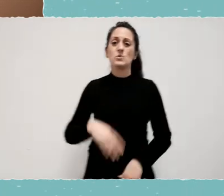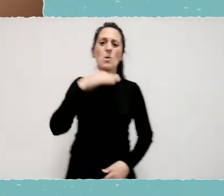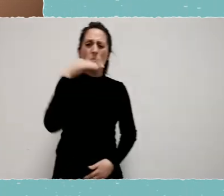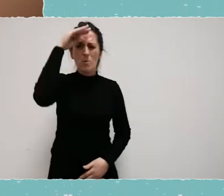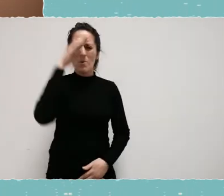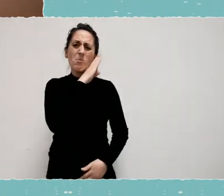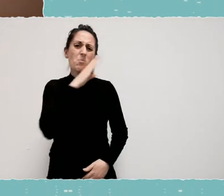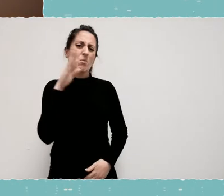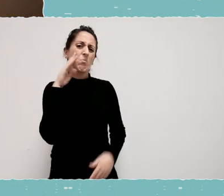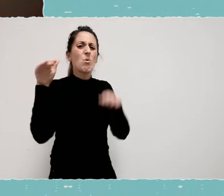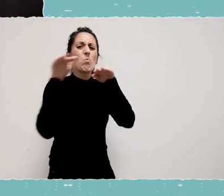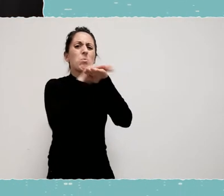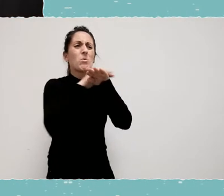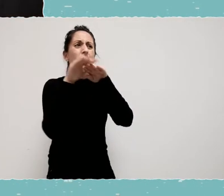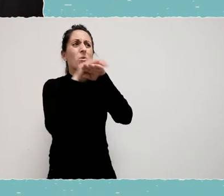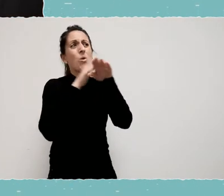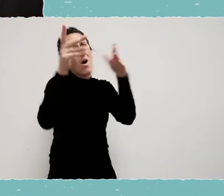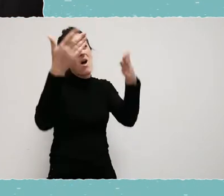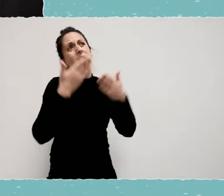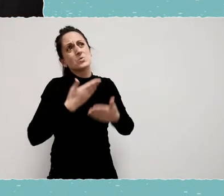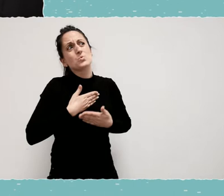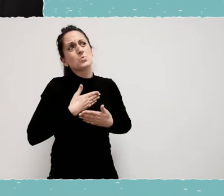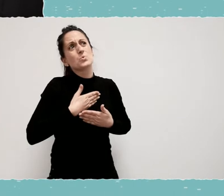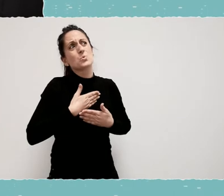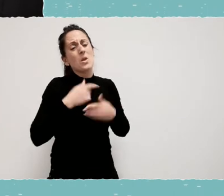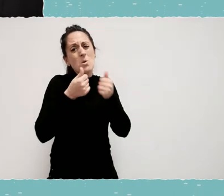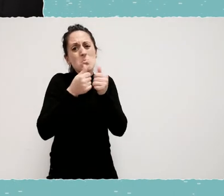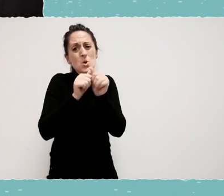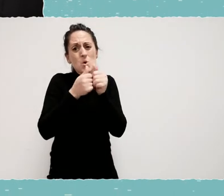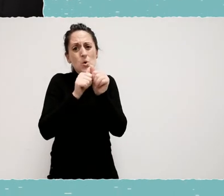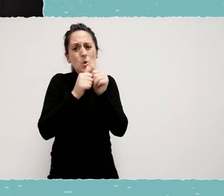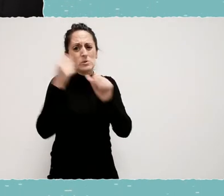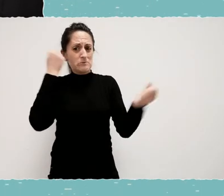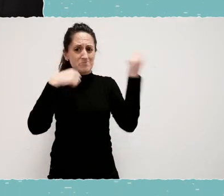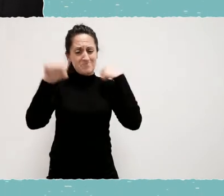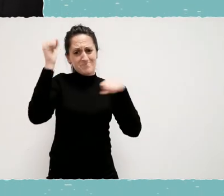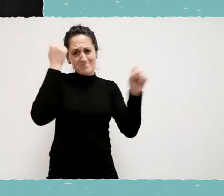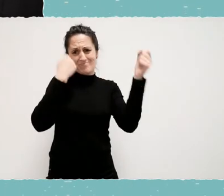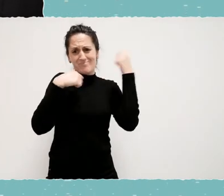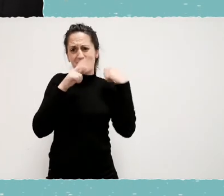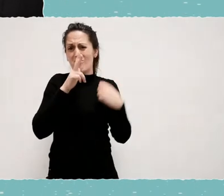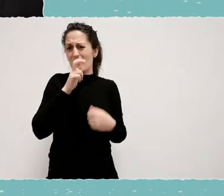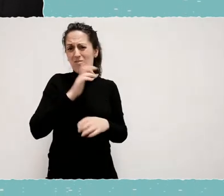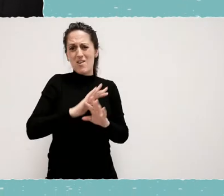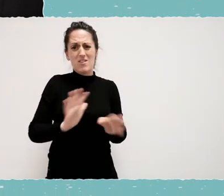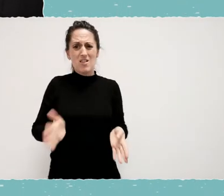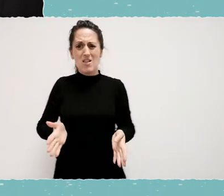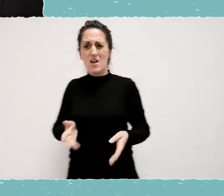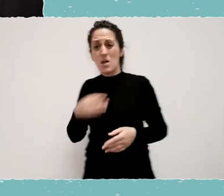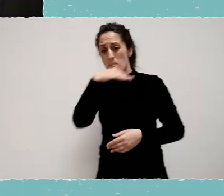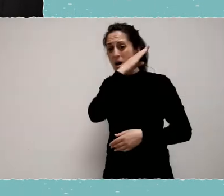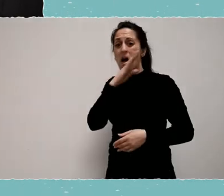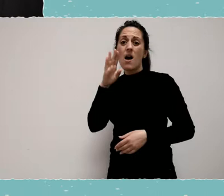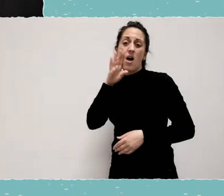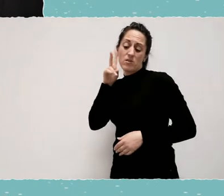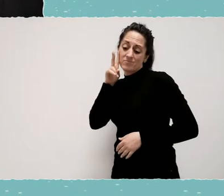Papi, mami, perdón, axudádeme con este piollo tan rabecho. Os